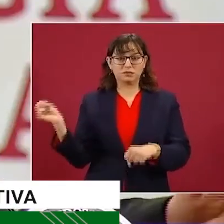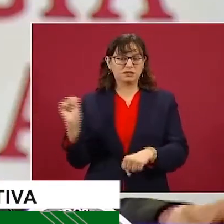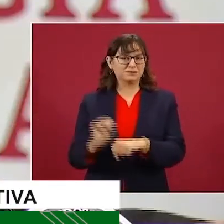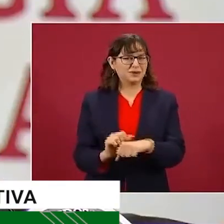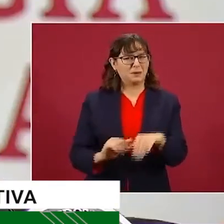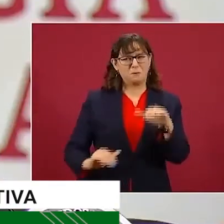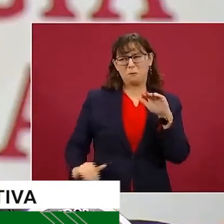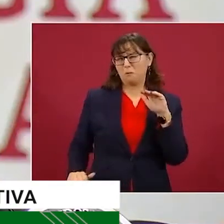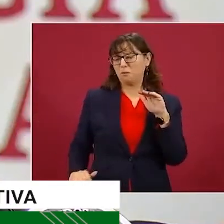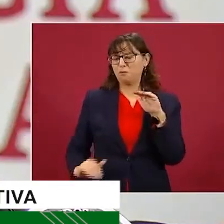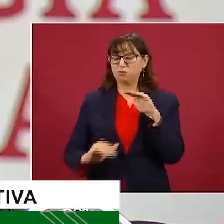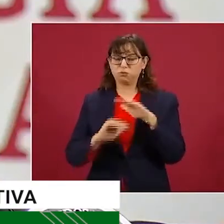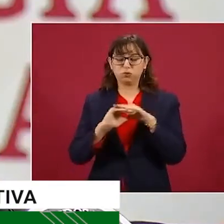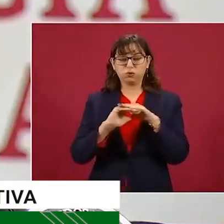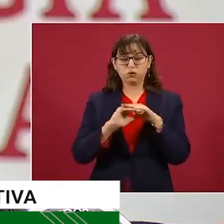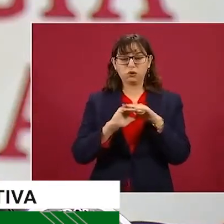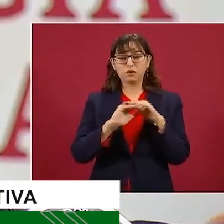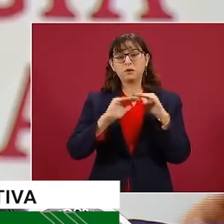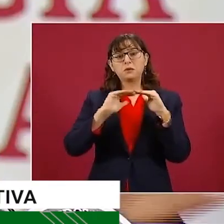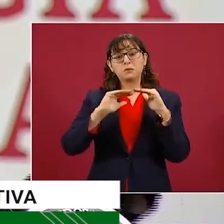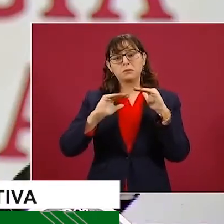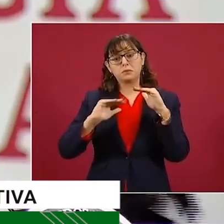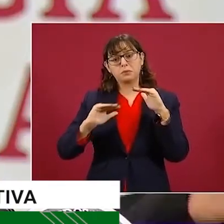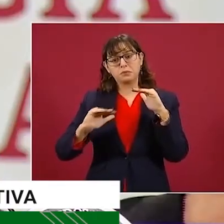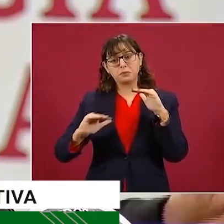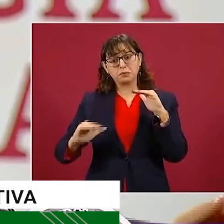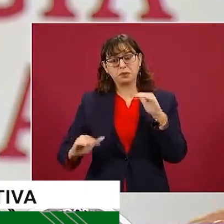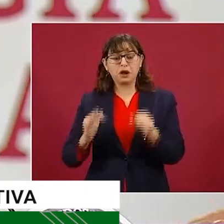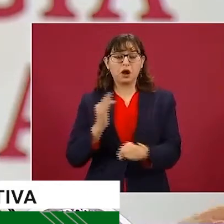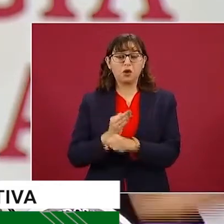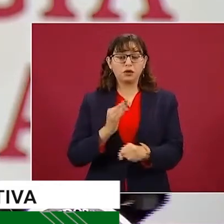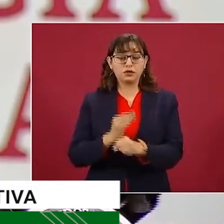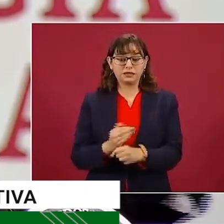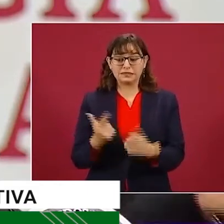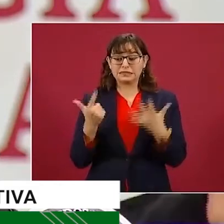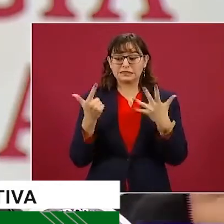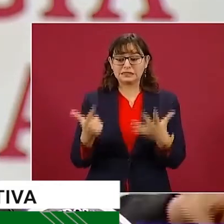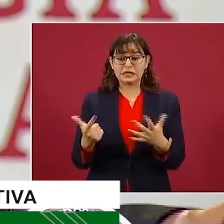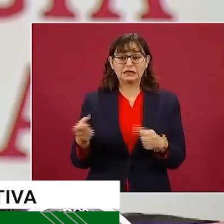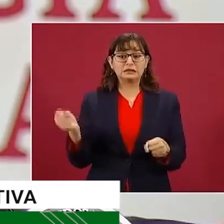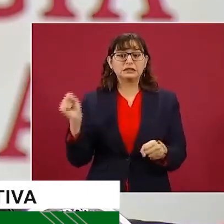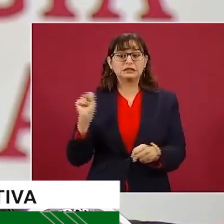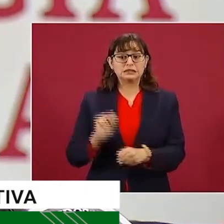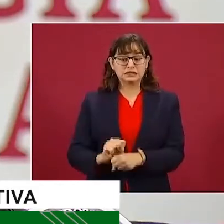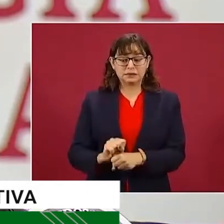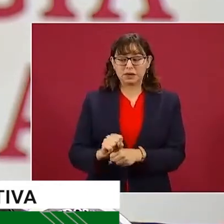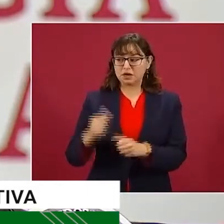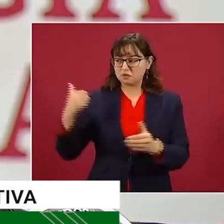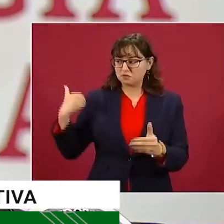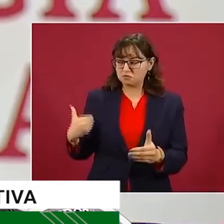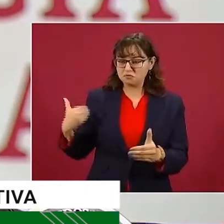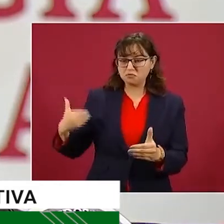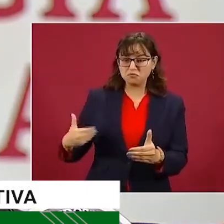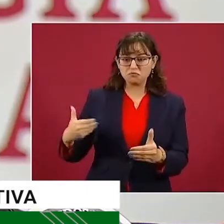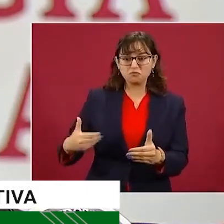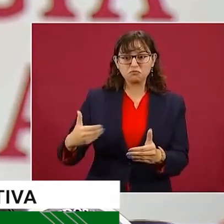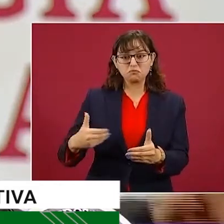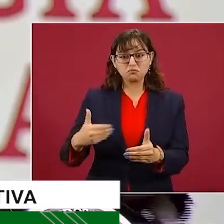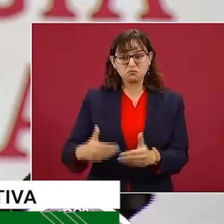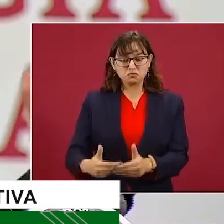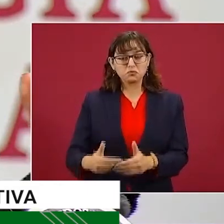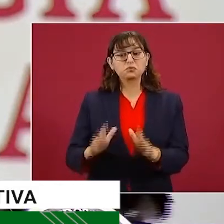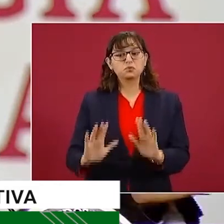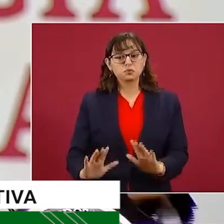de COVID-19. Y ahorita ya llevamos 7 semanas consecutivas. Estamos durante la 8ª semana